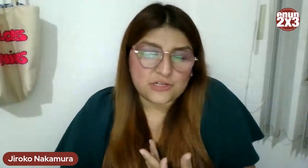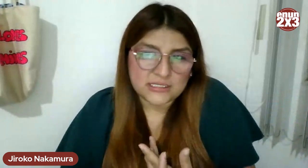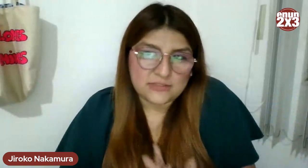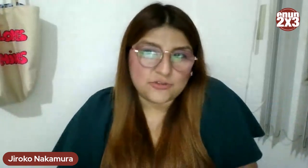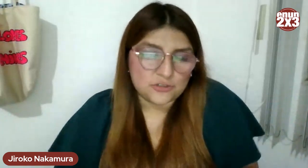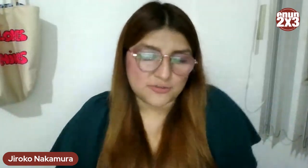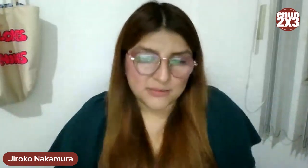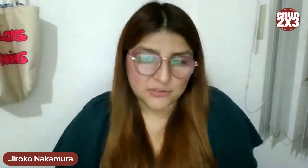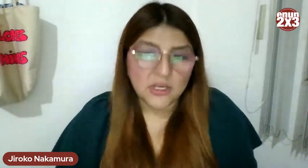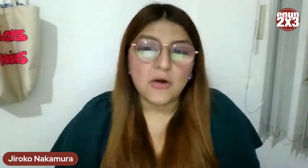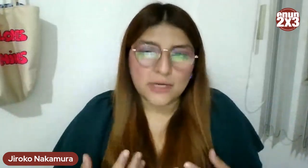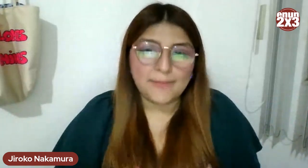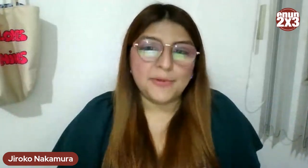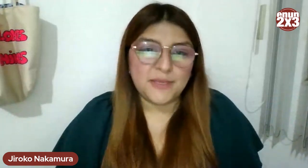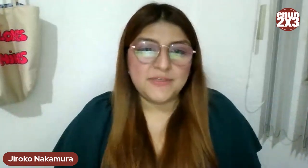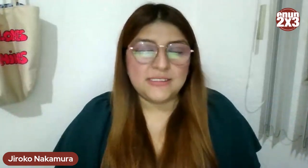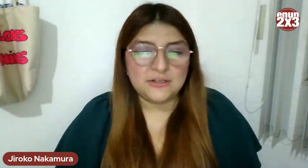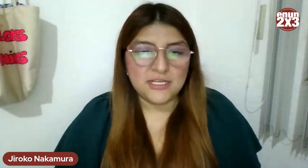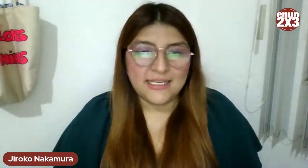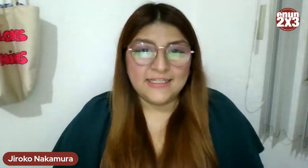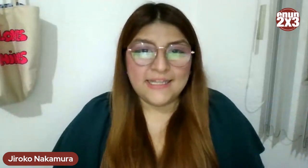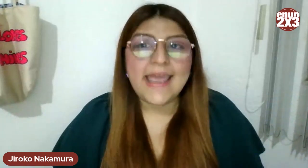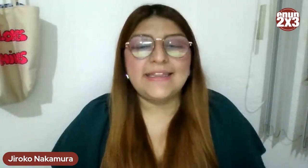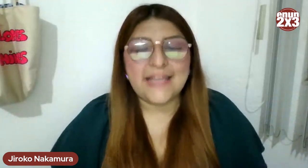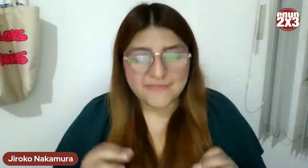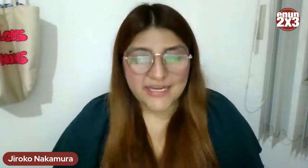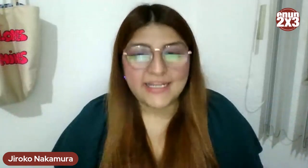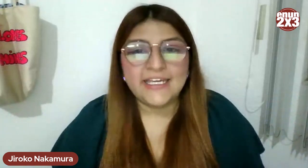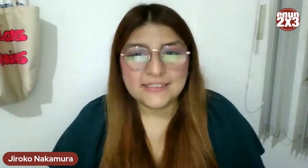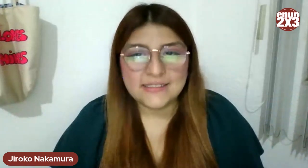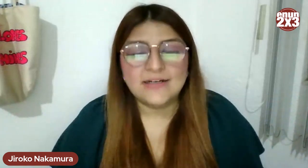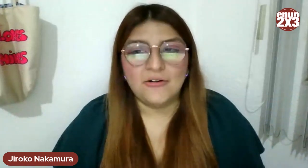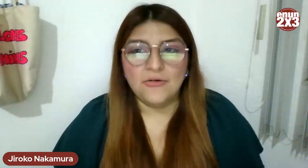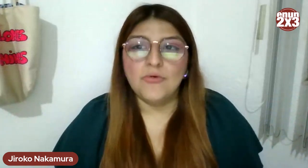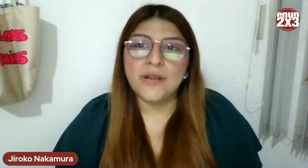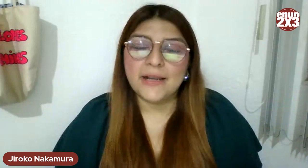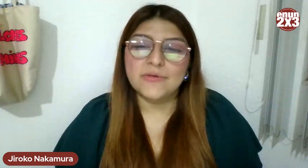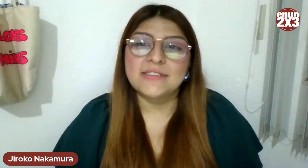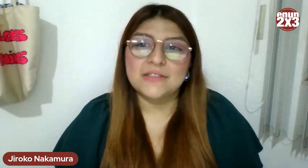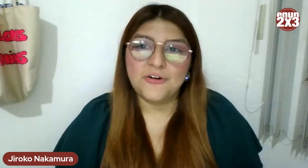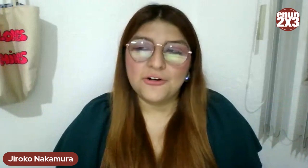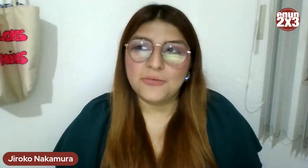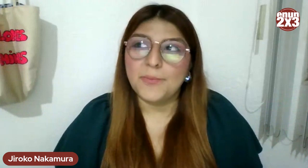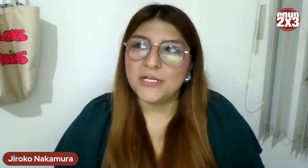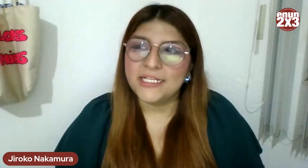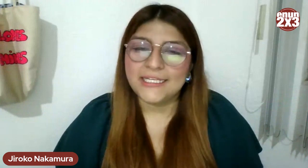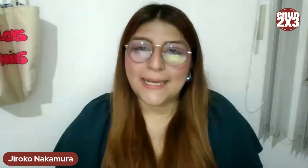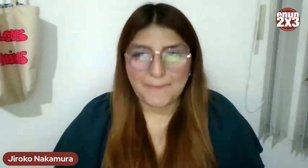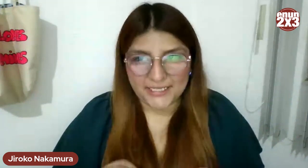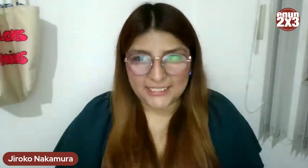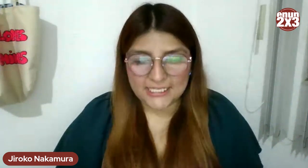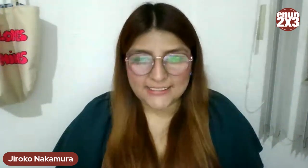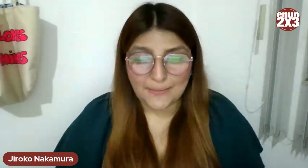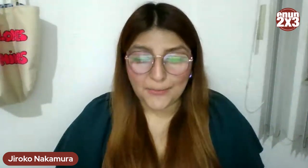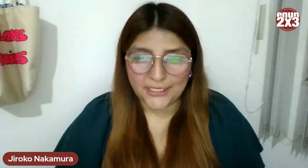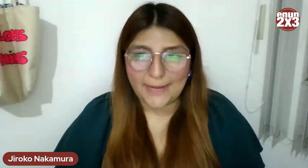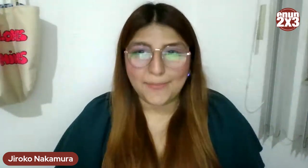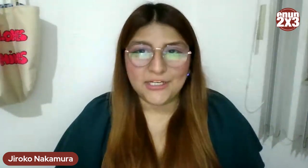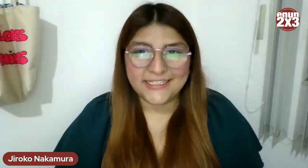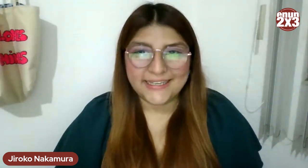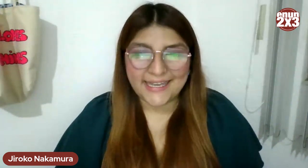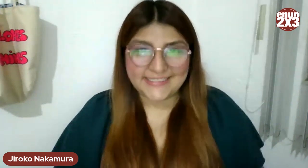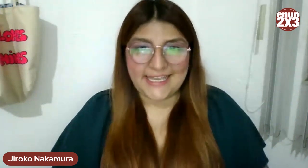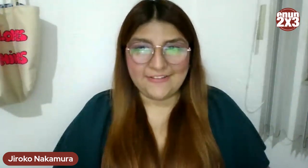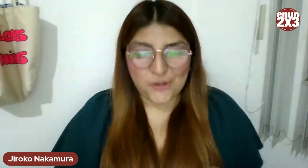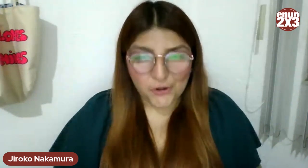formular nosotros y nosotros mismos una propia visión de, también hay que decirlo, una cuestión política partidista, porque